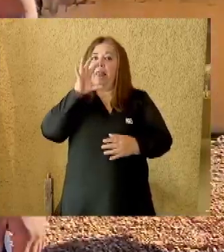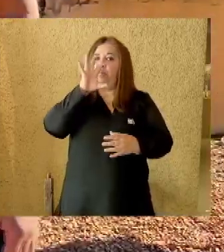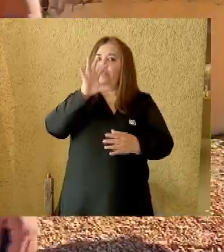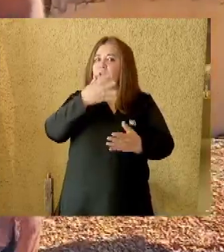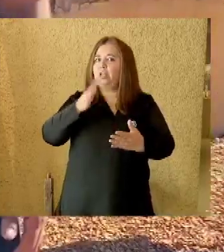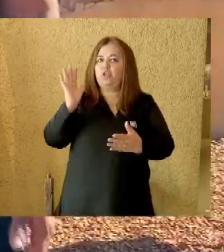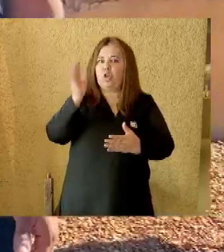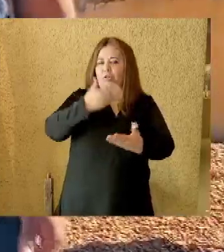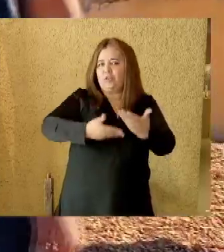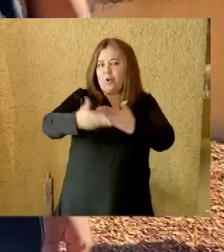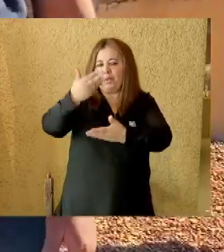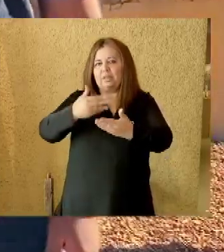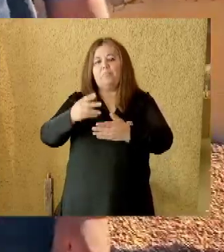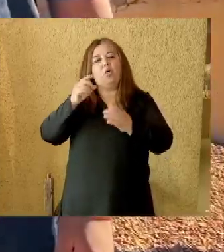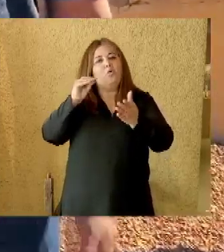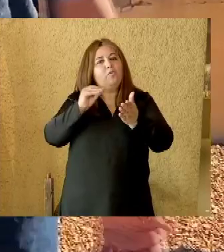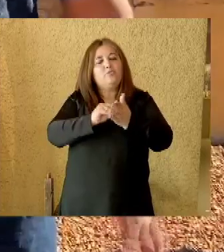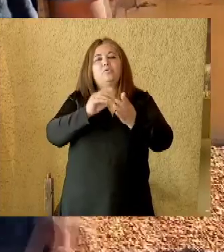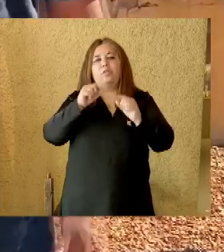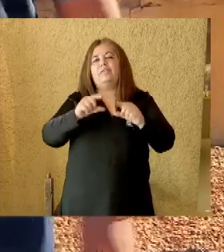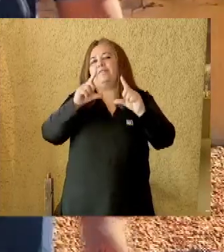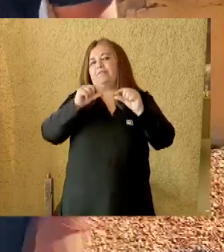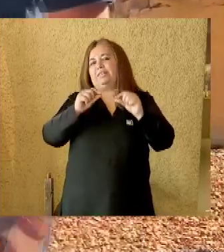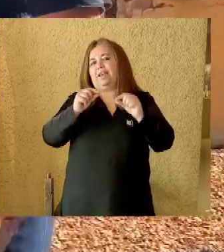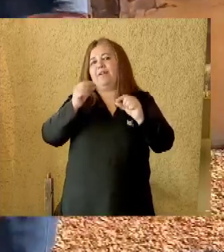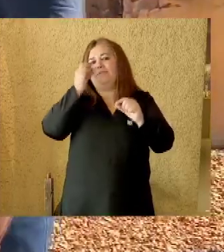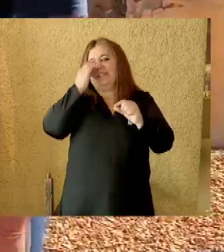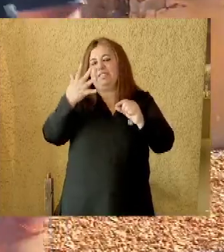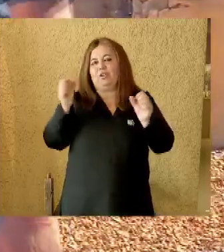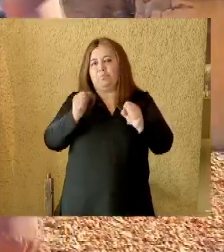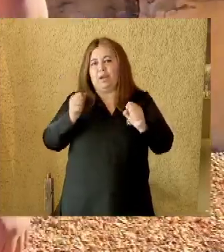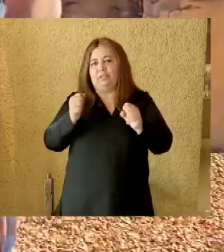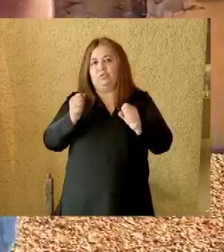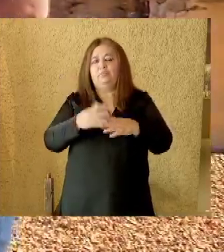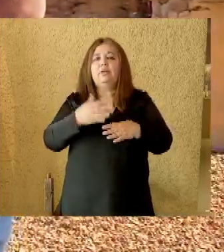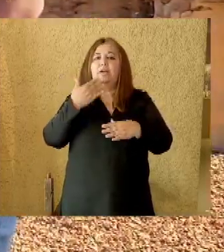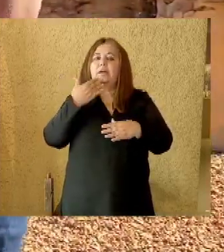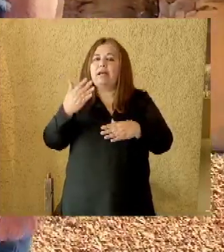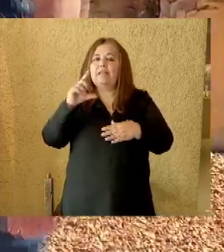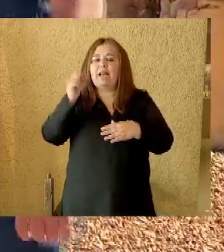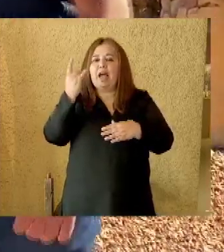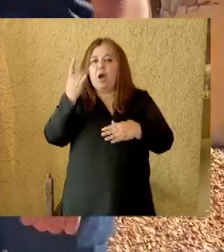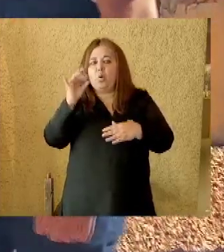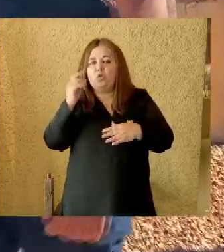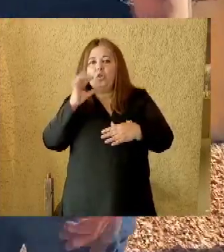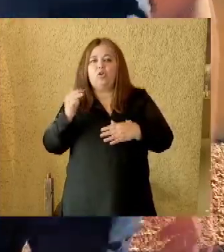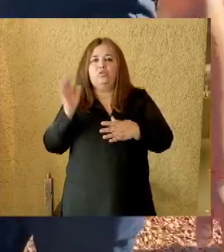una de las grandes tradiciones que tiene nuestra cultura, como es la gastronómica. Así que gracias, Claudio, por participar. Contanos un poco